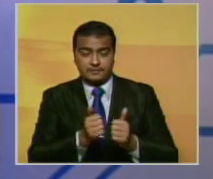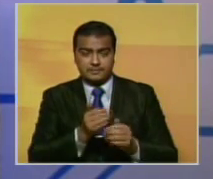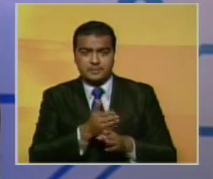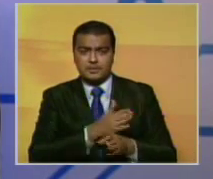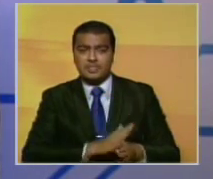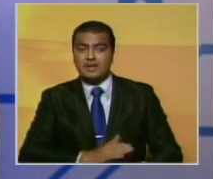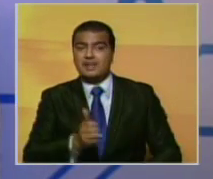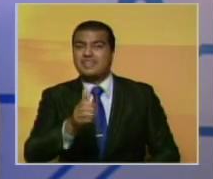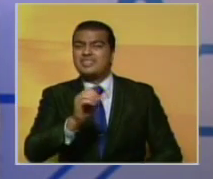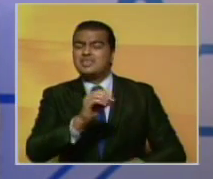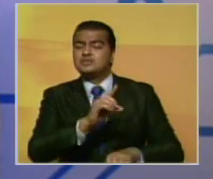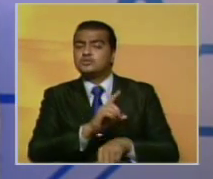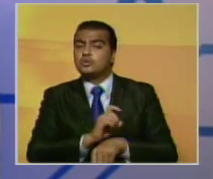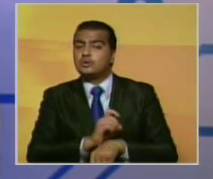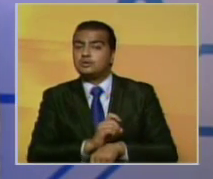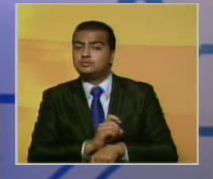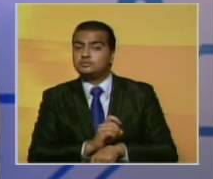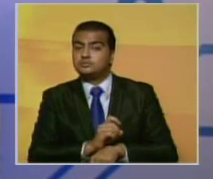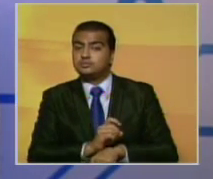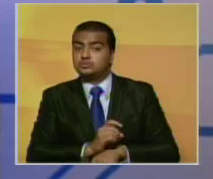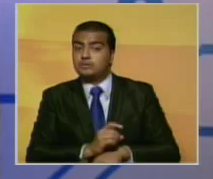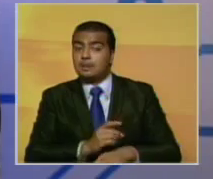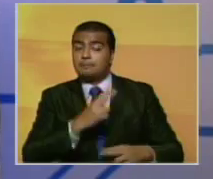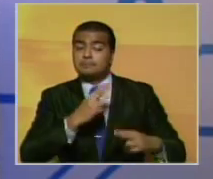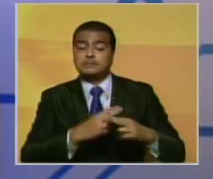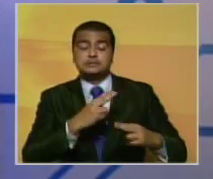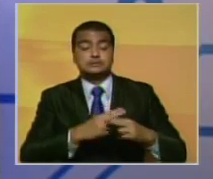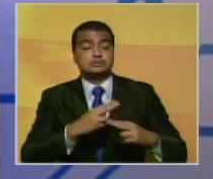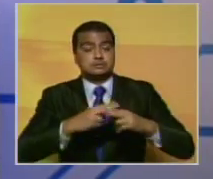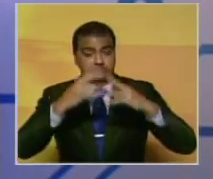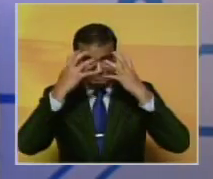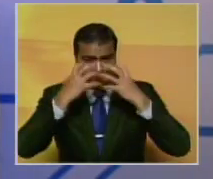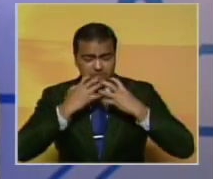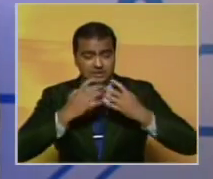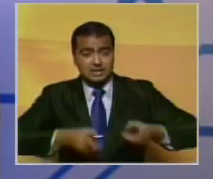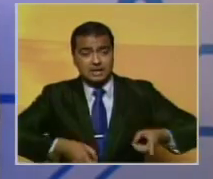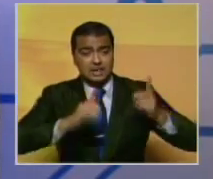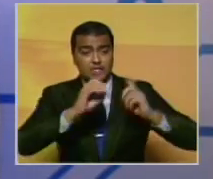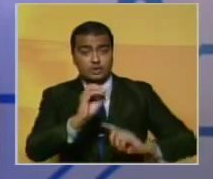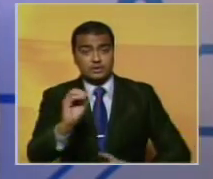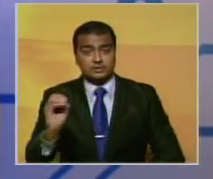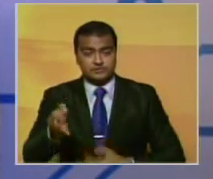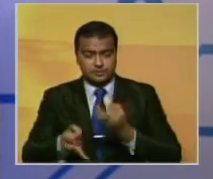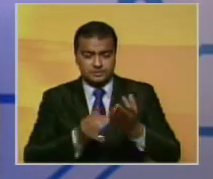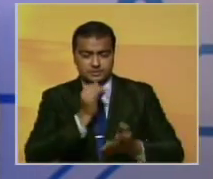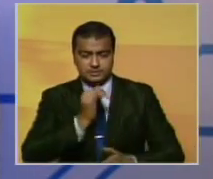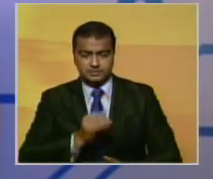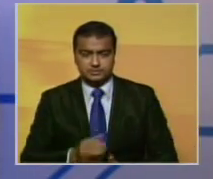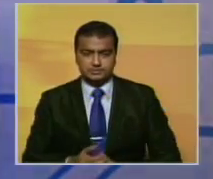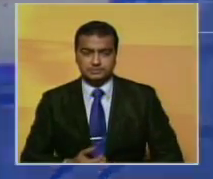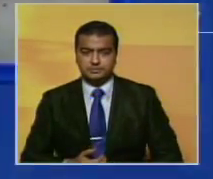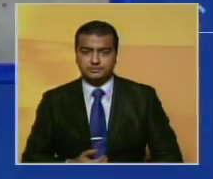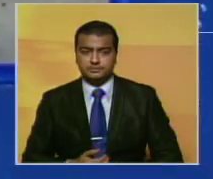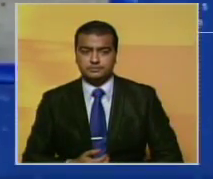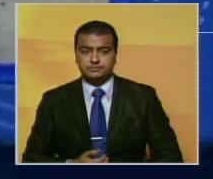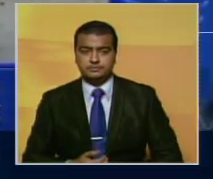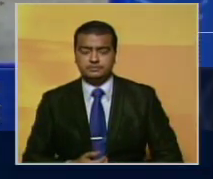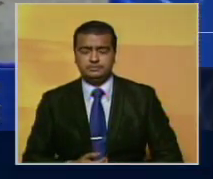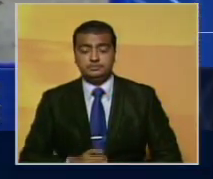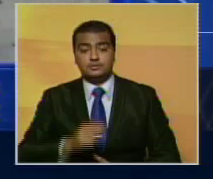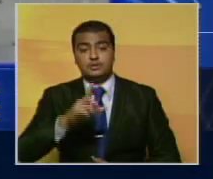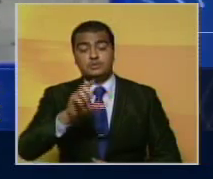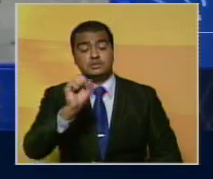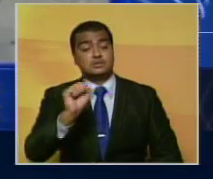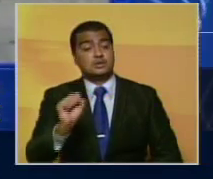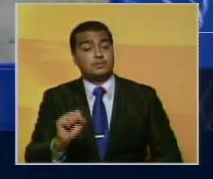10 horas secuestrados por una peligrosa banda que opera la carretera de oriente euclides sotillo nos cuenta los detalles ella es luisa